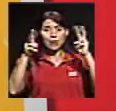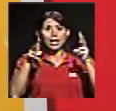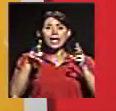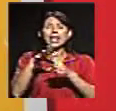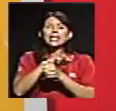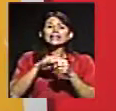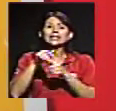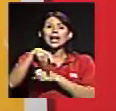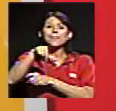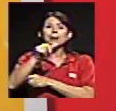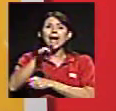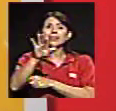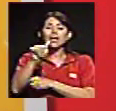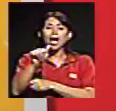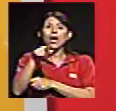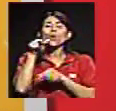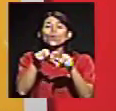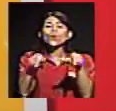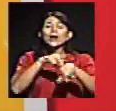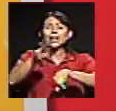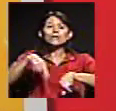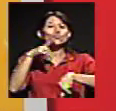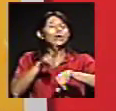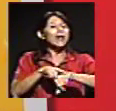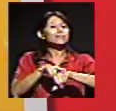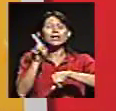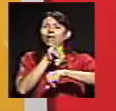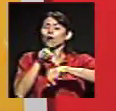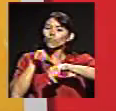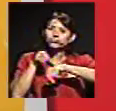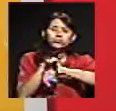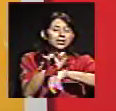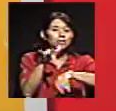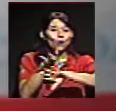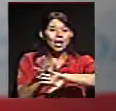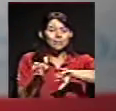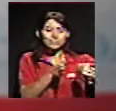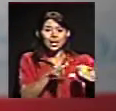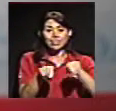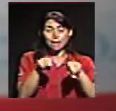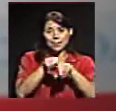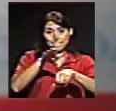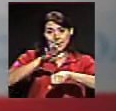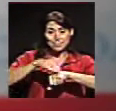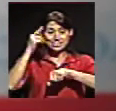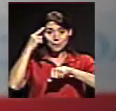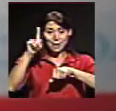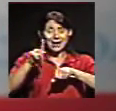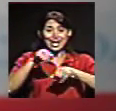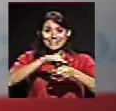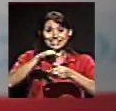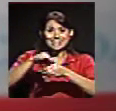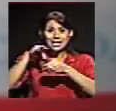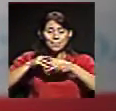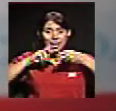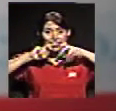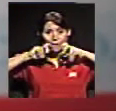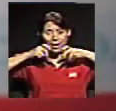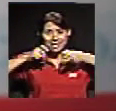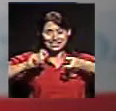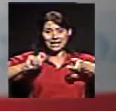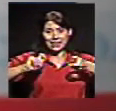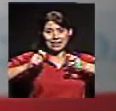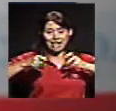santuario natural que no se toca. También, permiso para siembra de maíz transgénico se tambalea. Y